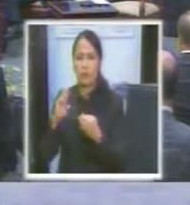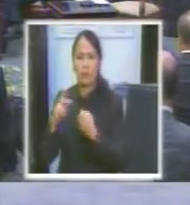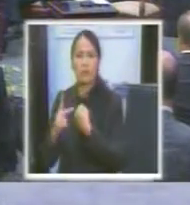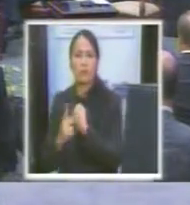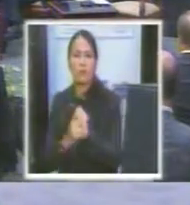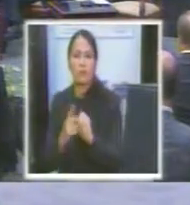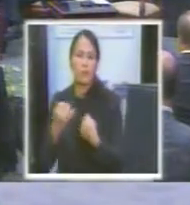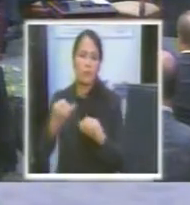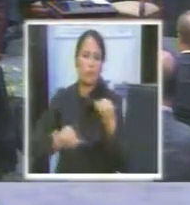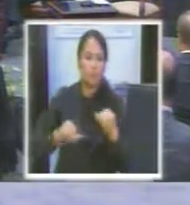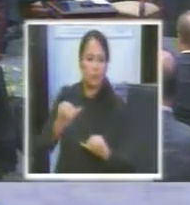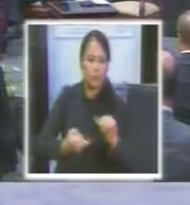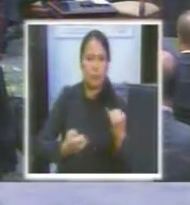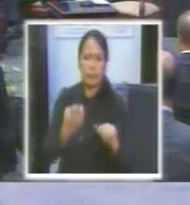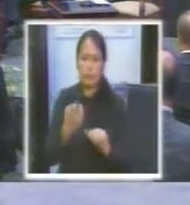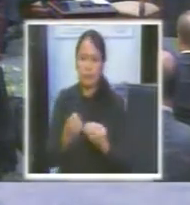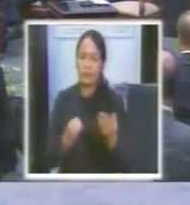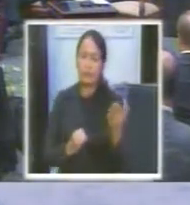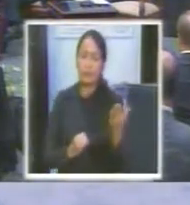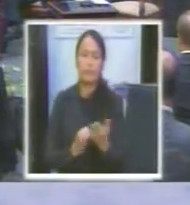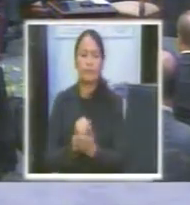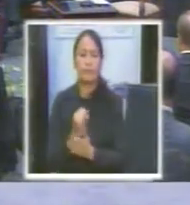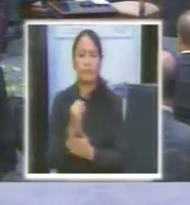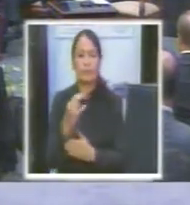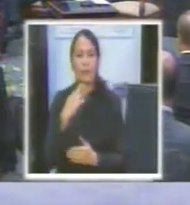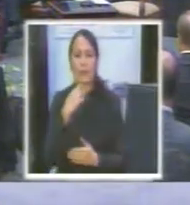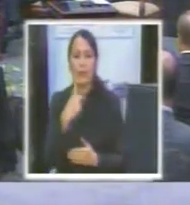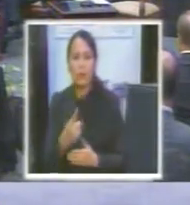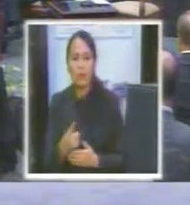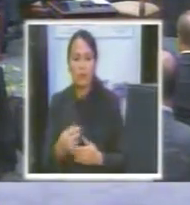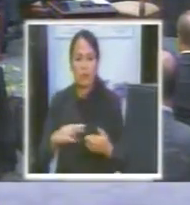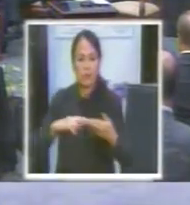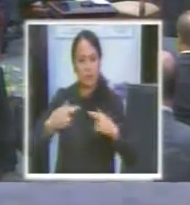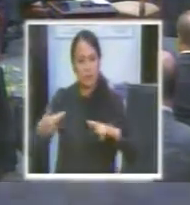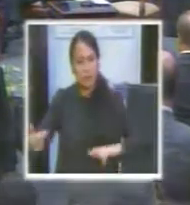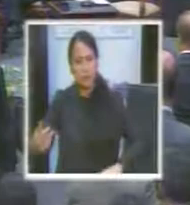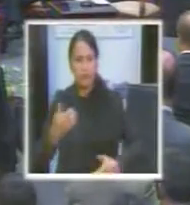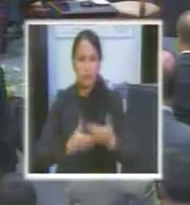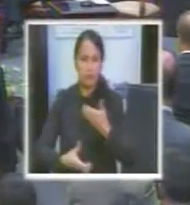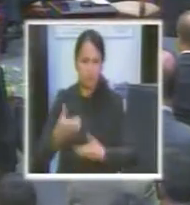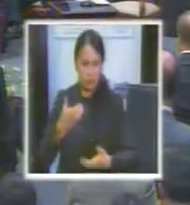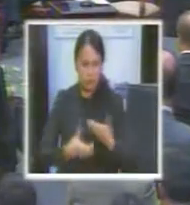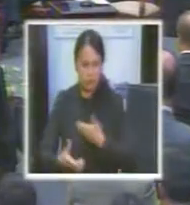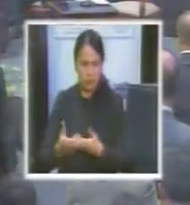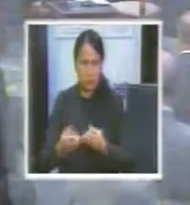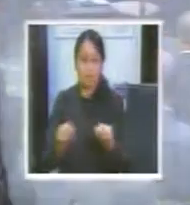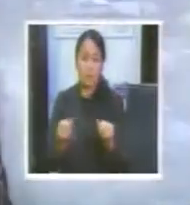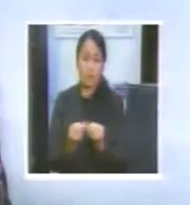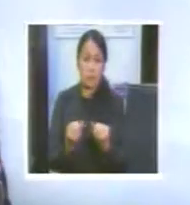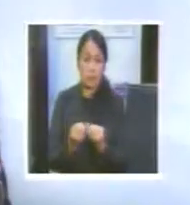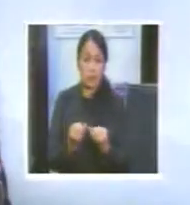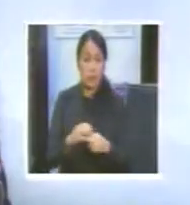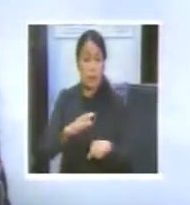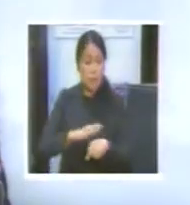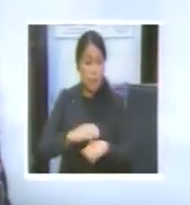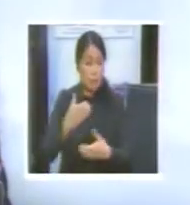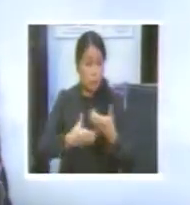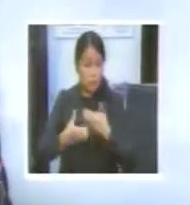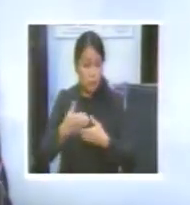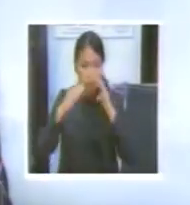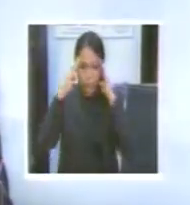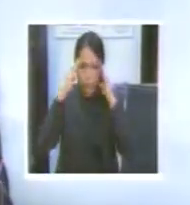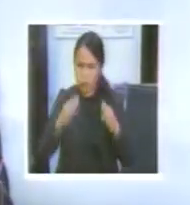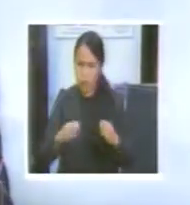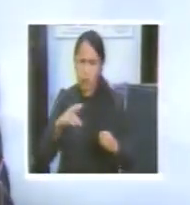ser una palanca decisiva para incrementar y mejorar las relaciones comerciales. De tal manera que más que el aspecto comercial, es